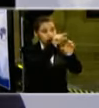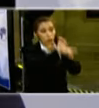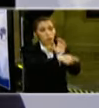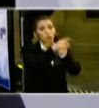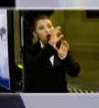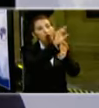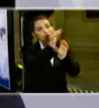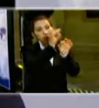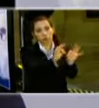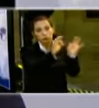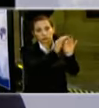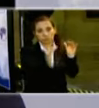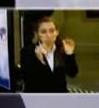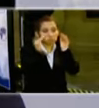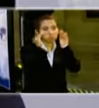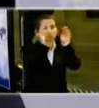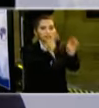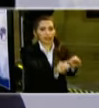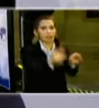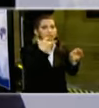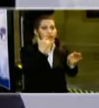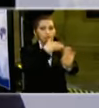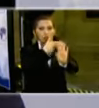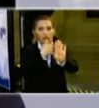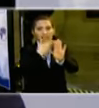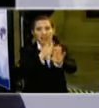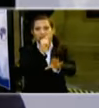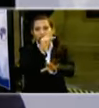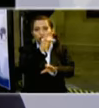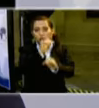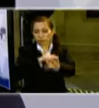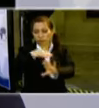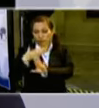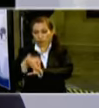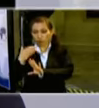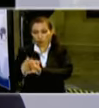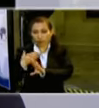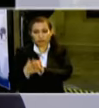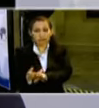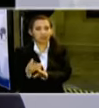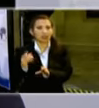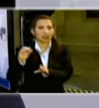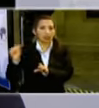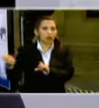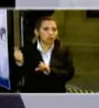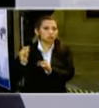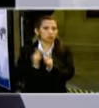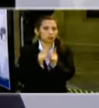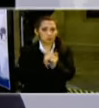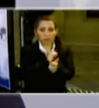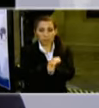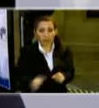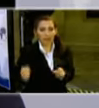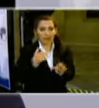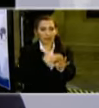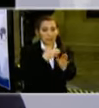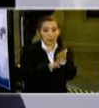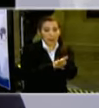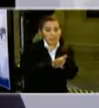manera prioritaria a la lucha contra el terrorismo, al combate del eje del mal y a la famosa guerra